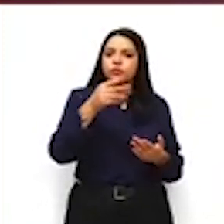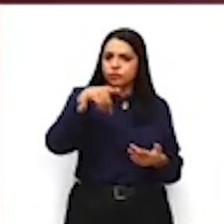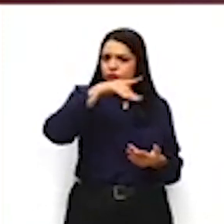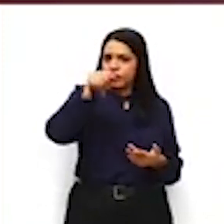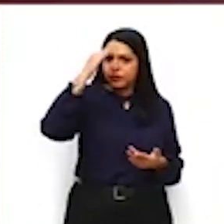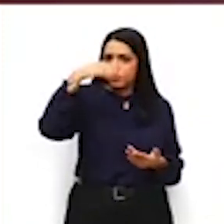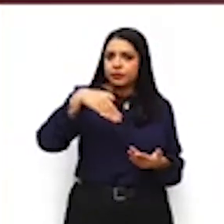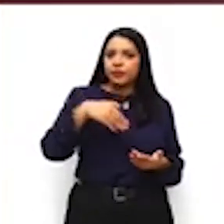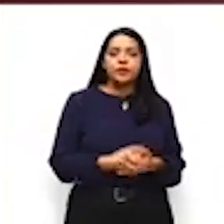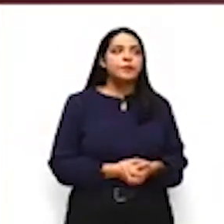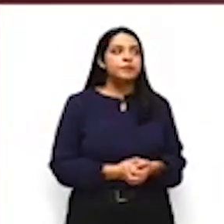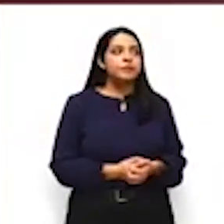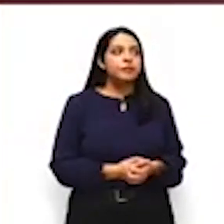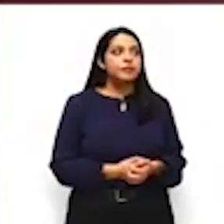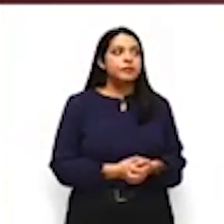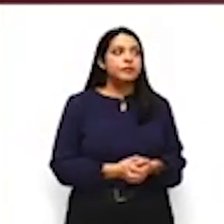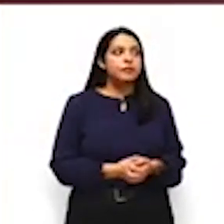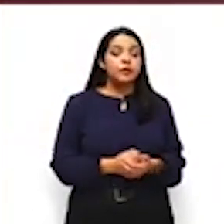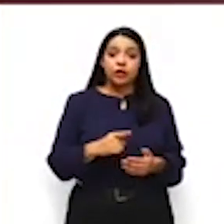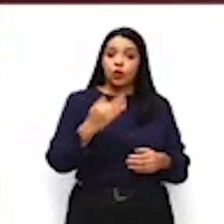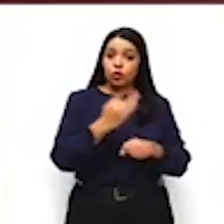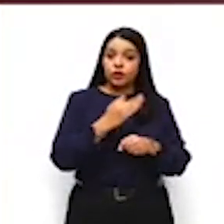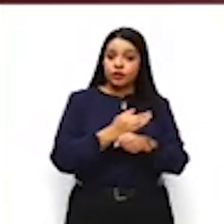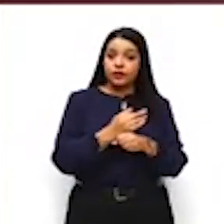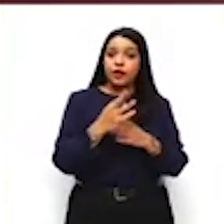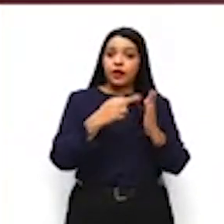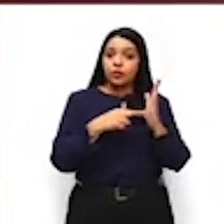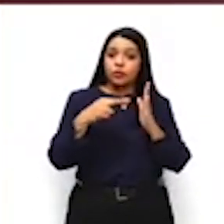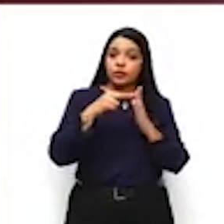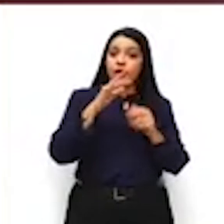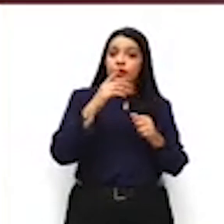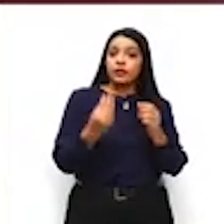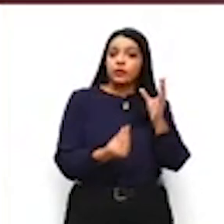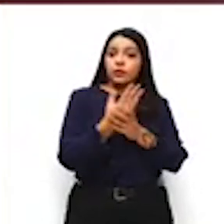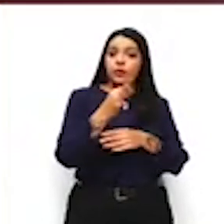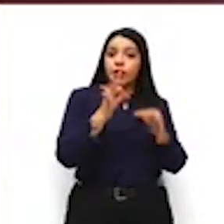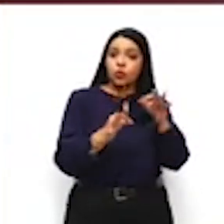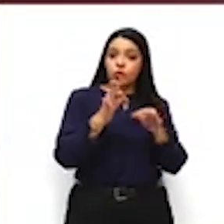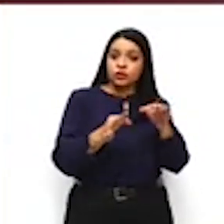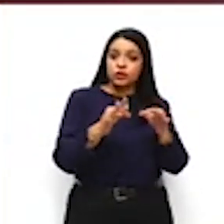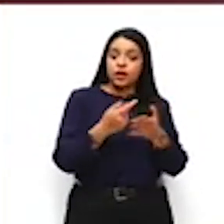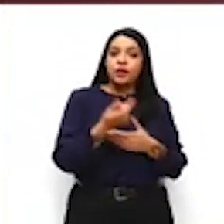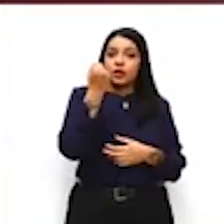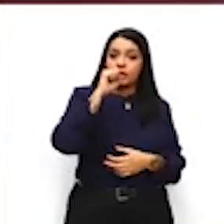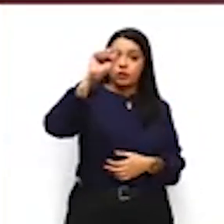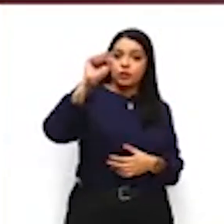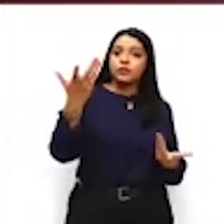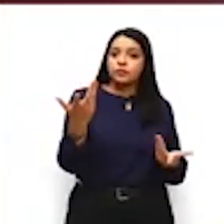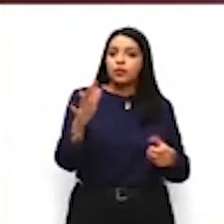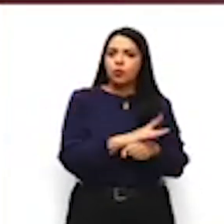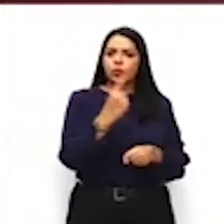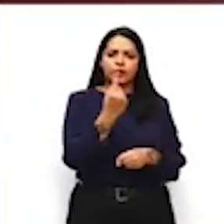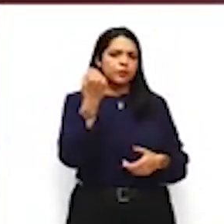está llevando a cabo una reforma al Poder Judicial, porque el Poder